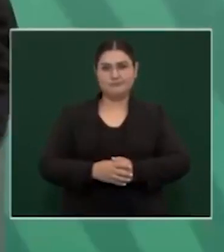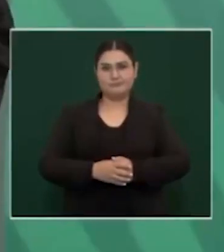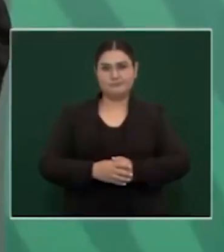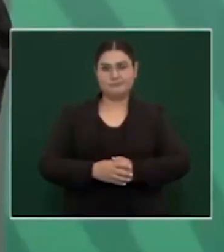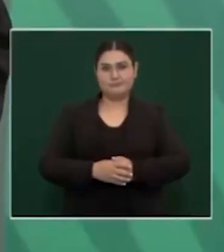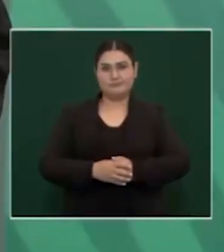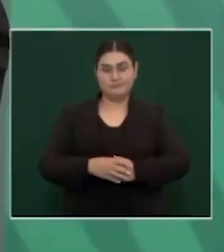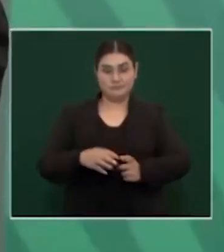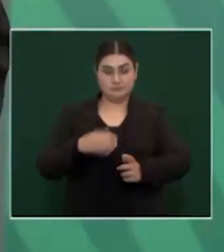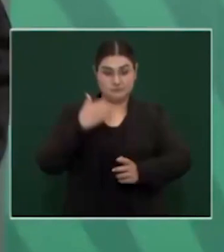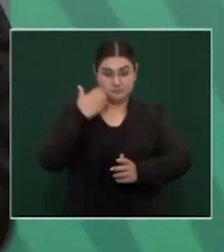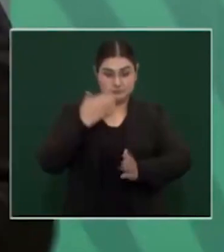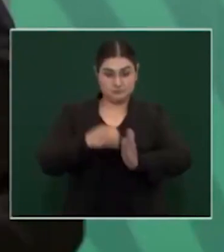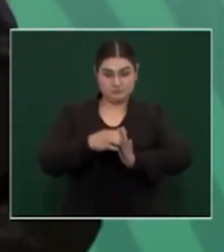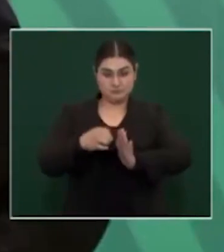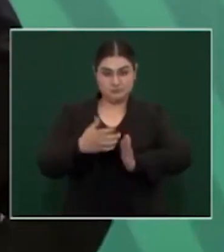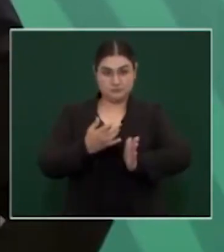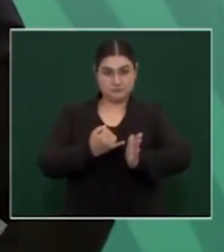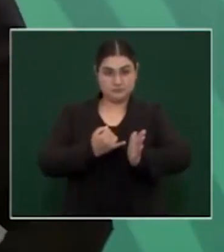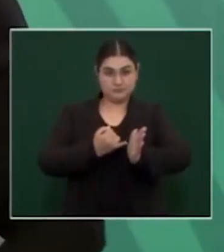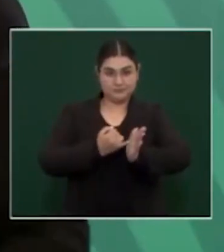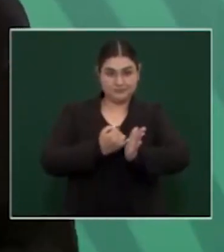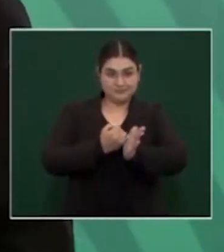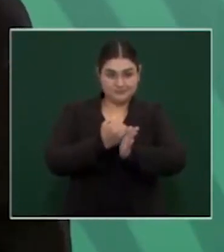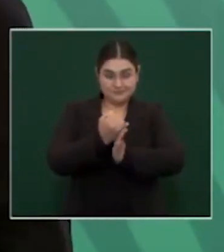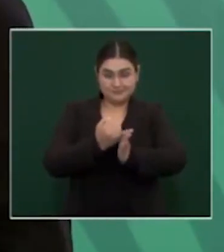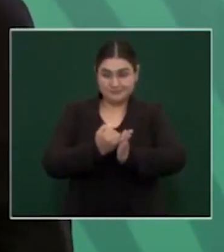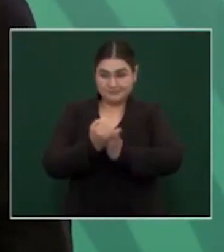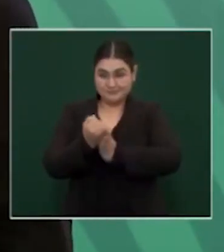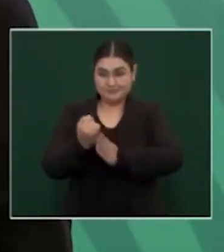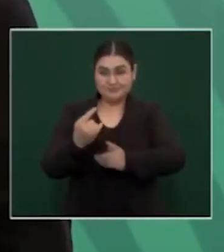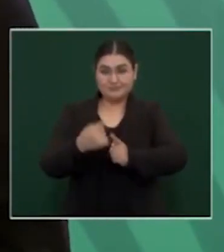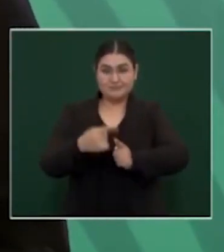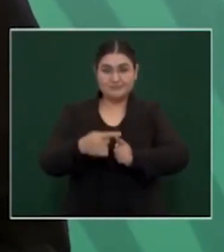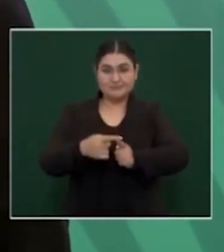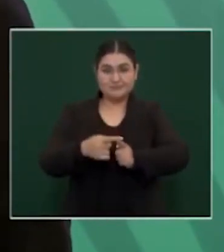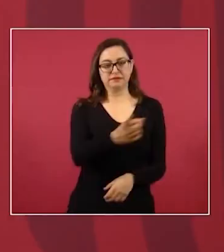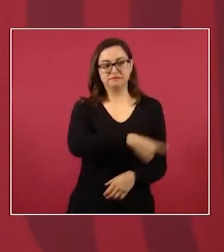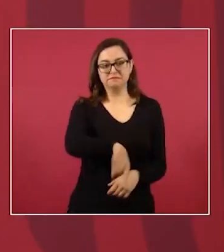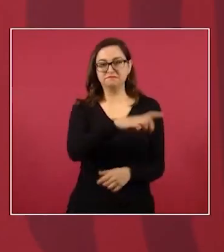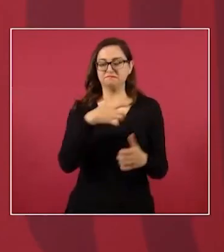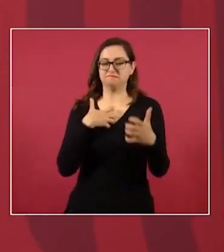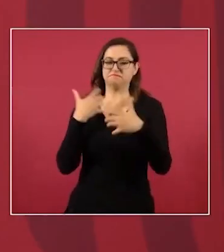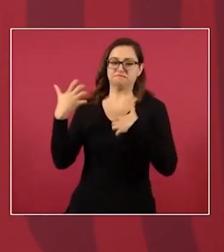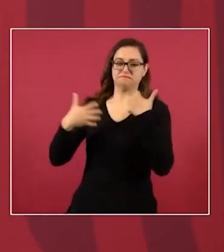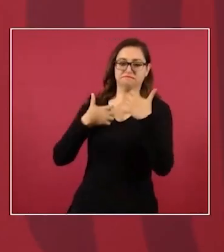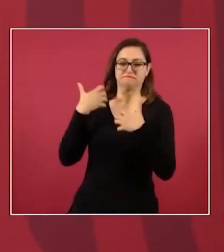seguir talando árboles a lo largo de la construcción de la vía del Tren Maya.